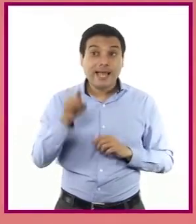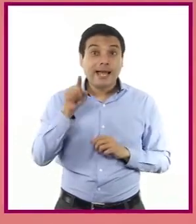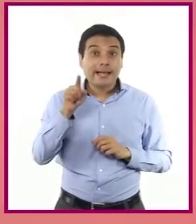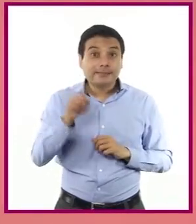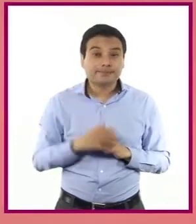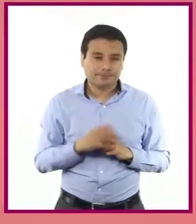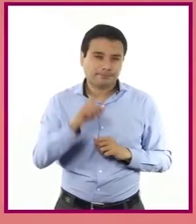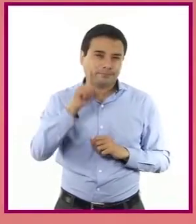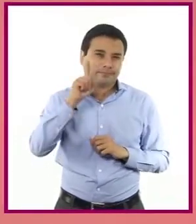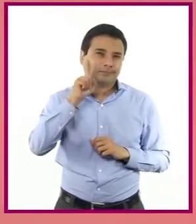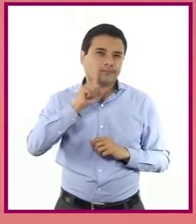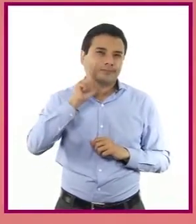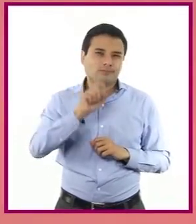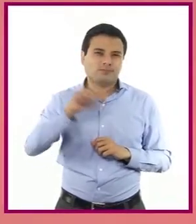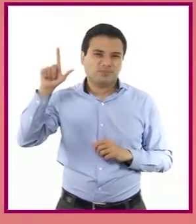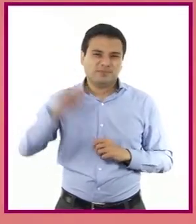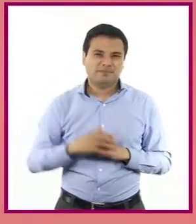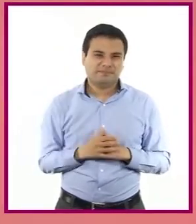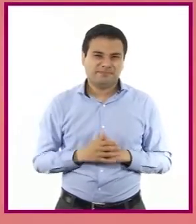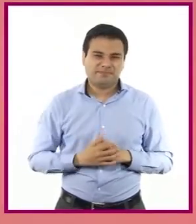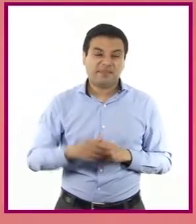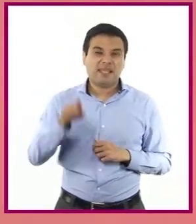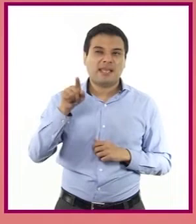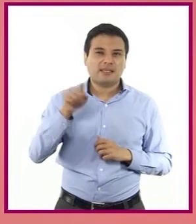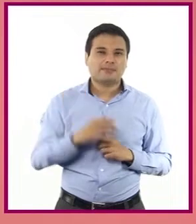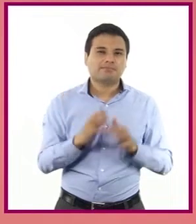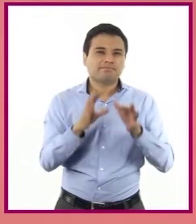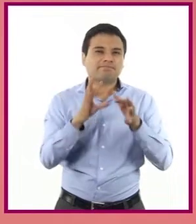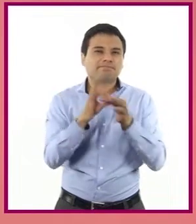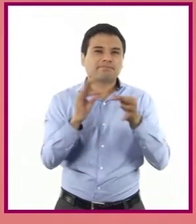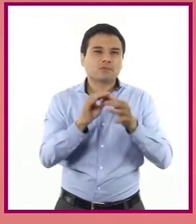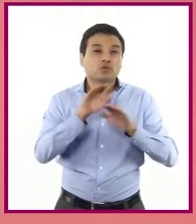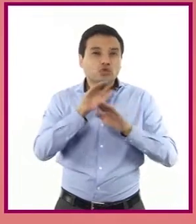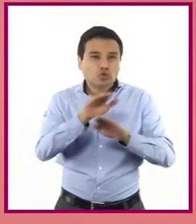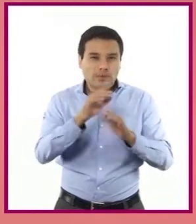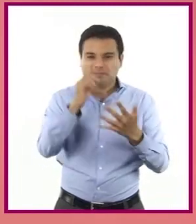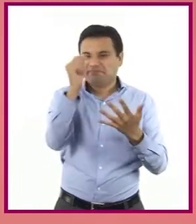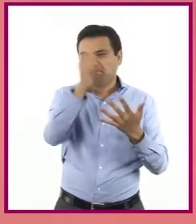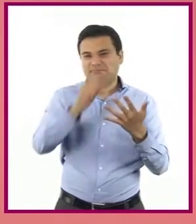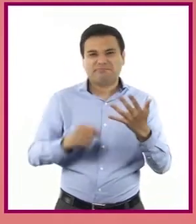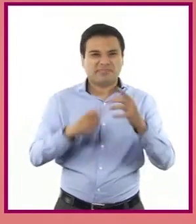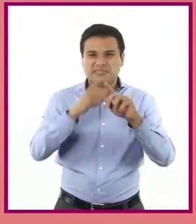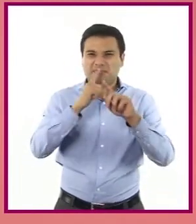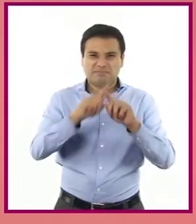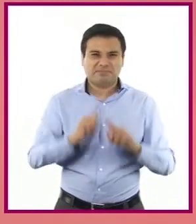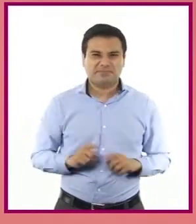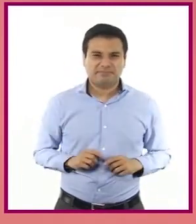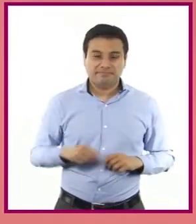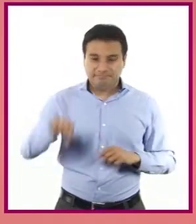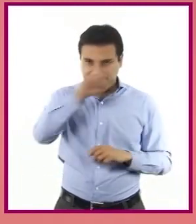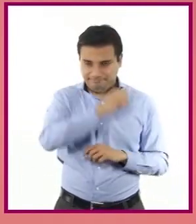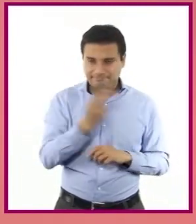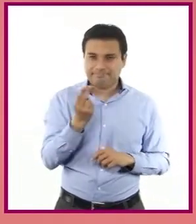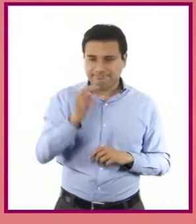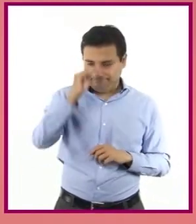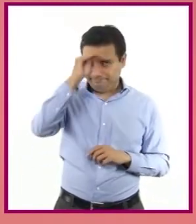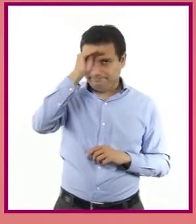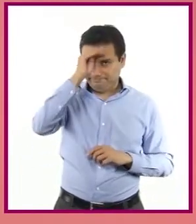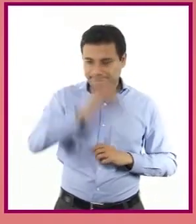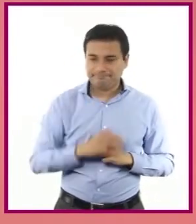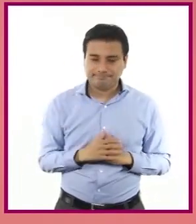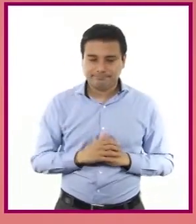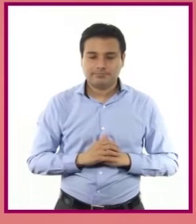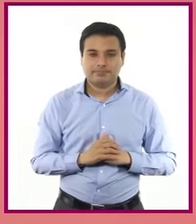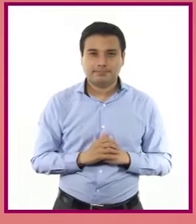la especialista Aline de la Macorra nos habla de otros elementos importantes a considerar en la selección de